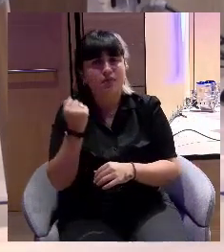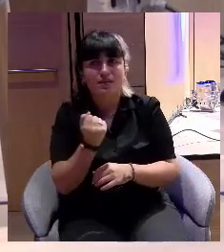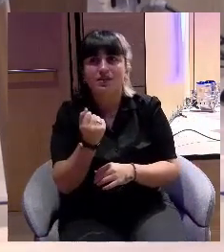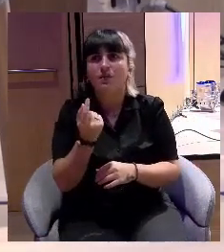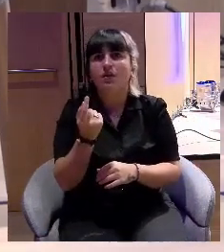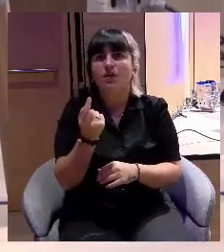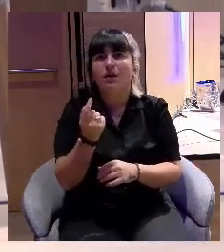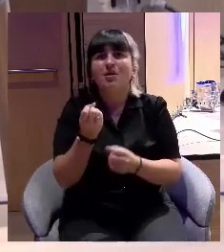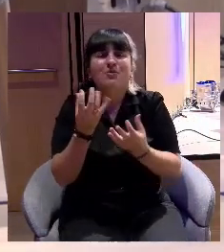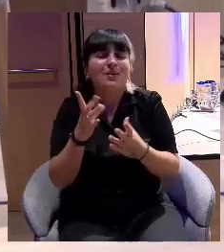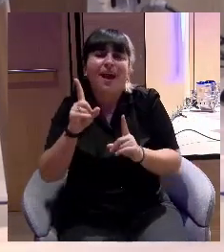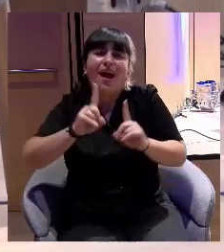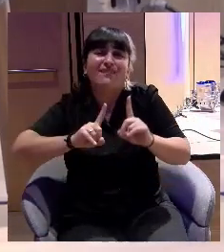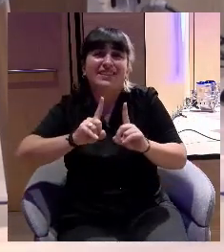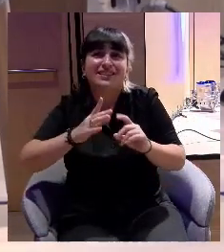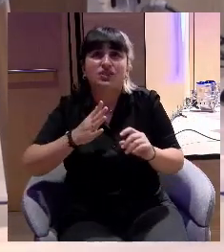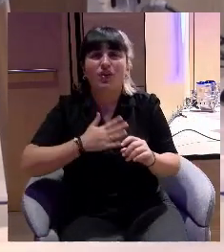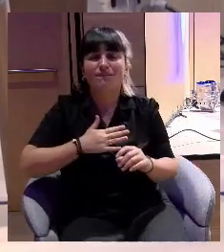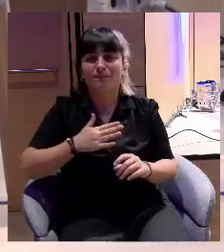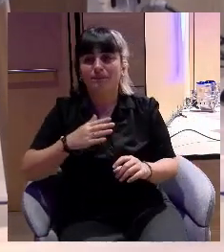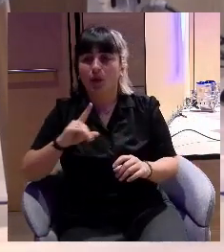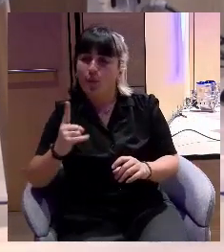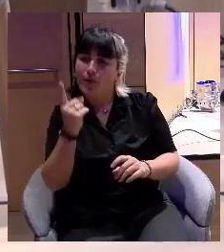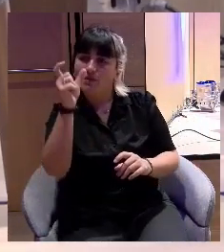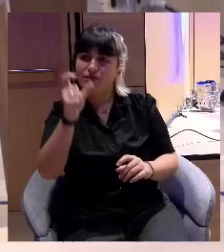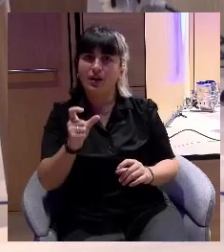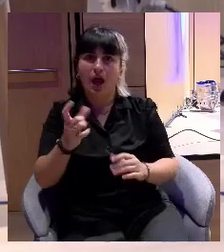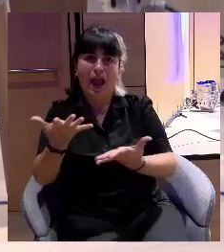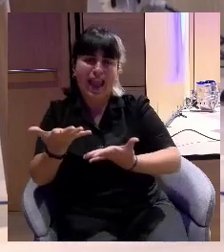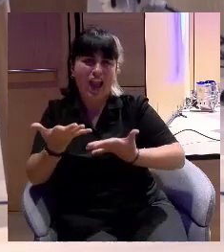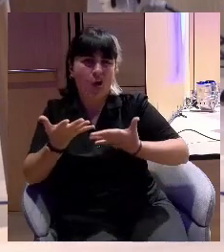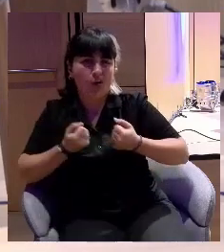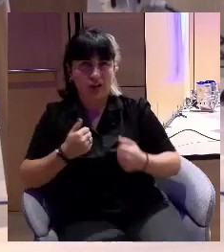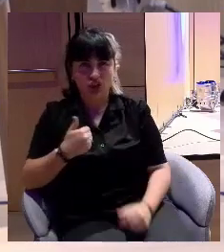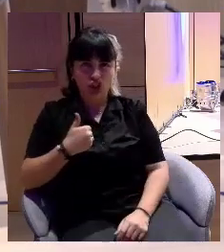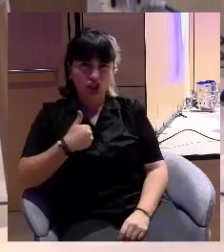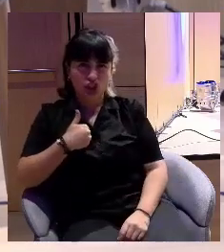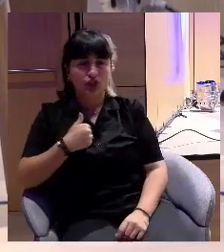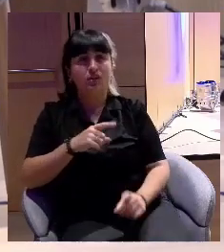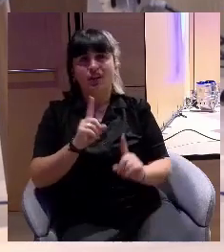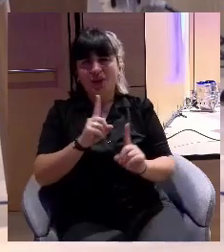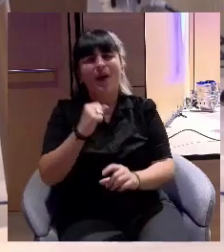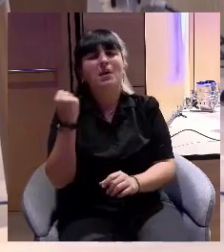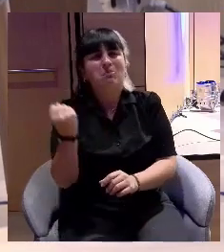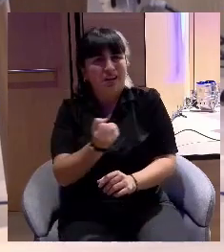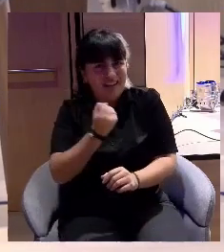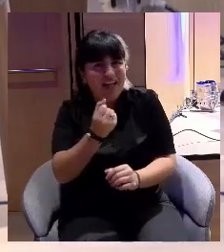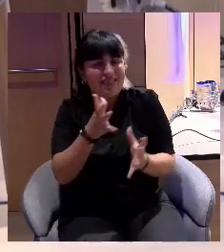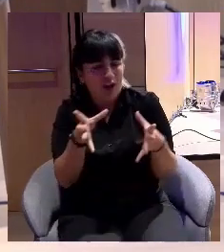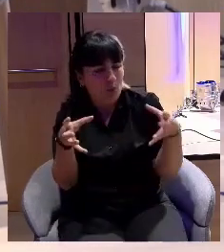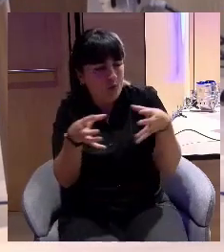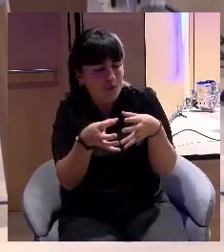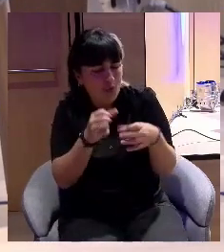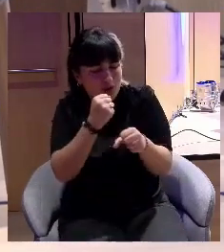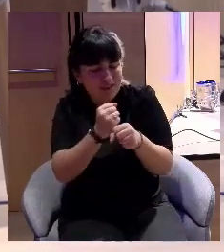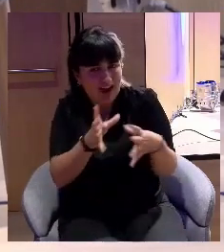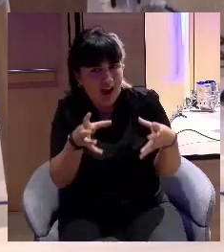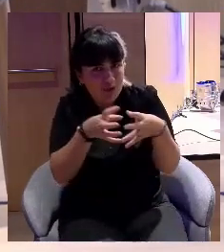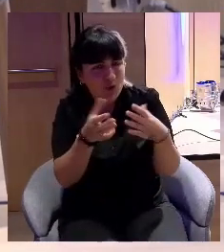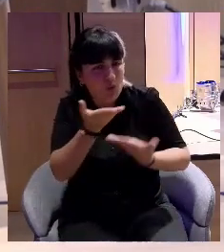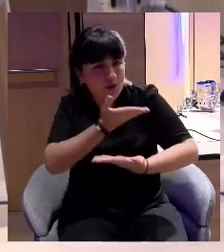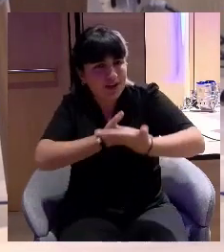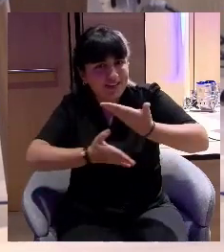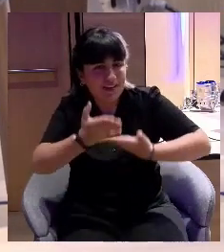lado los egos, que también a veces pueden ir en contra de estas posibilidades que tenemos de replicar el trabajo que hacemos, que muchas veces es de código abierto,